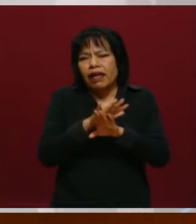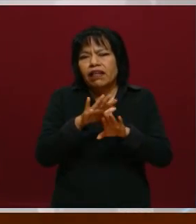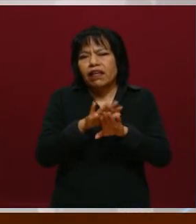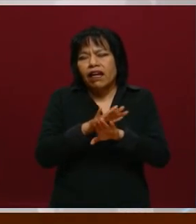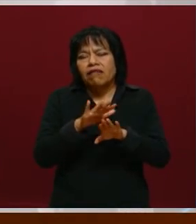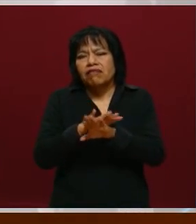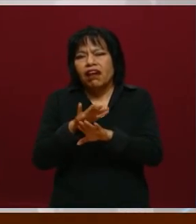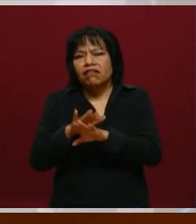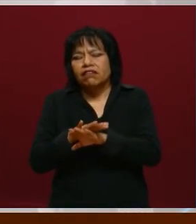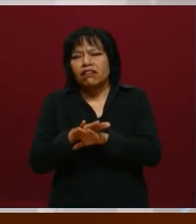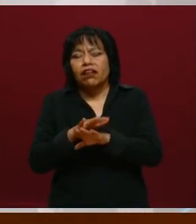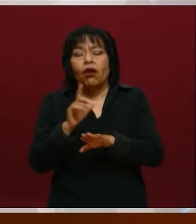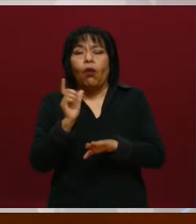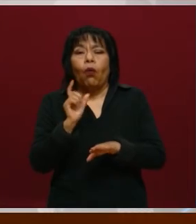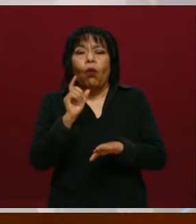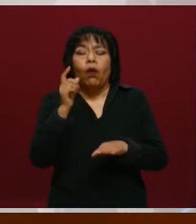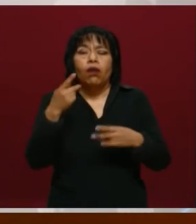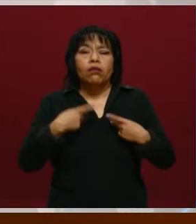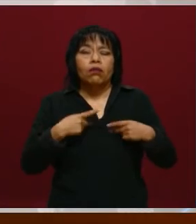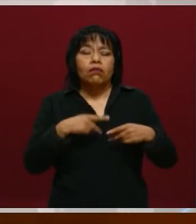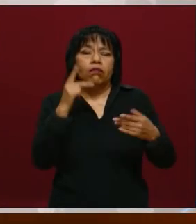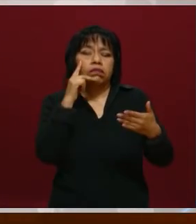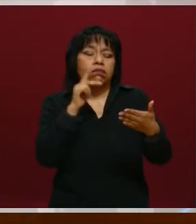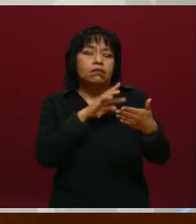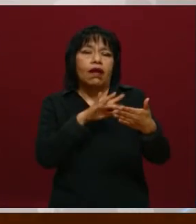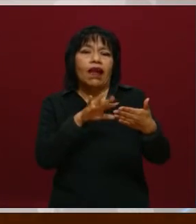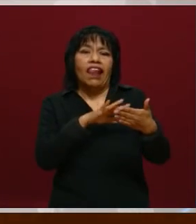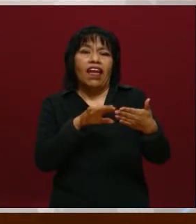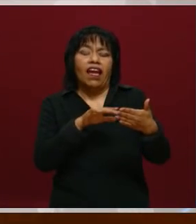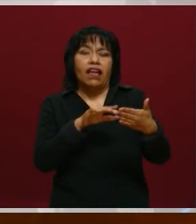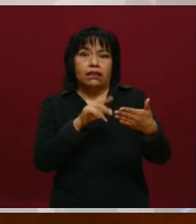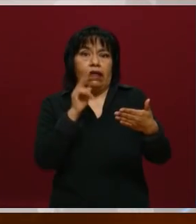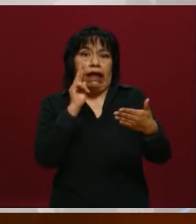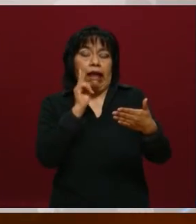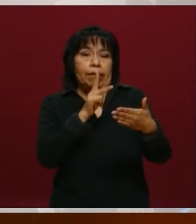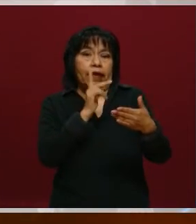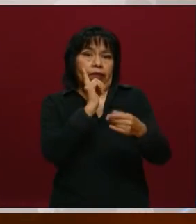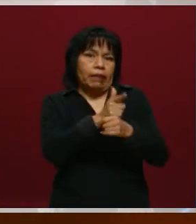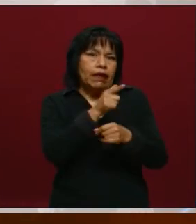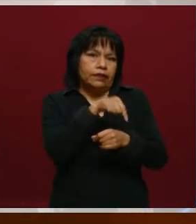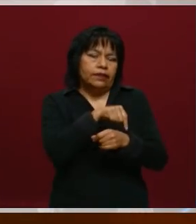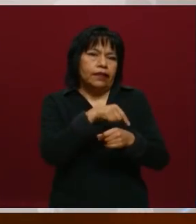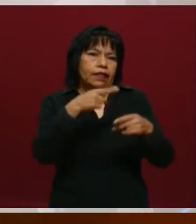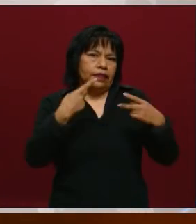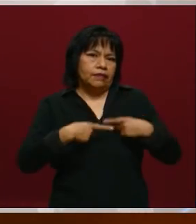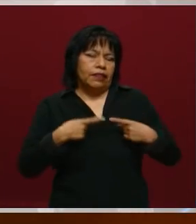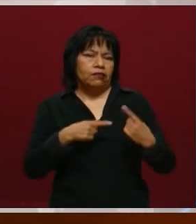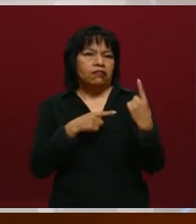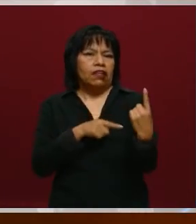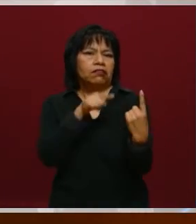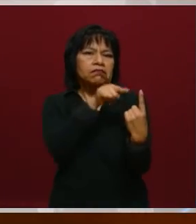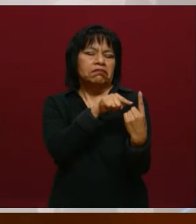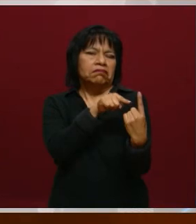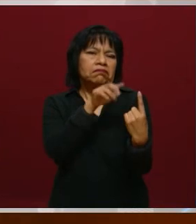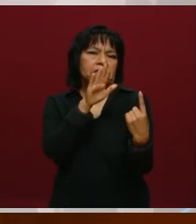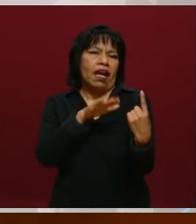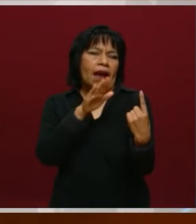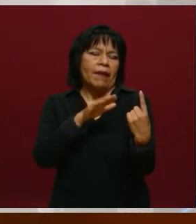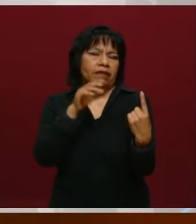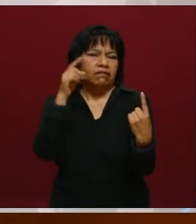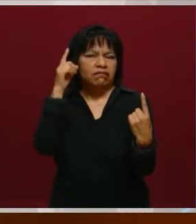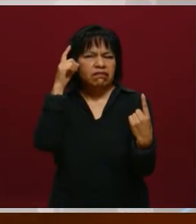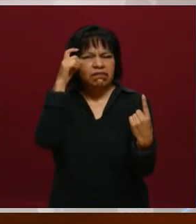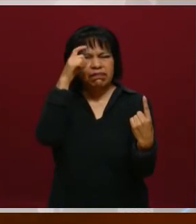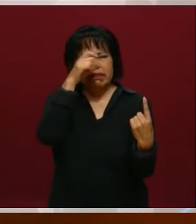al leer las cartillas nosotros nos podemos dar cuenta que los diferentes personajes tuvieron que enfrentarse a estos